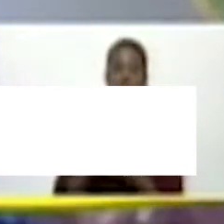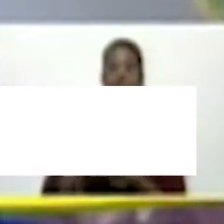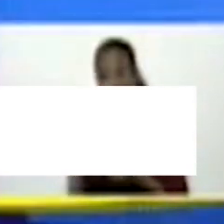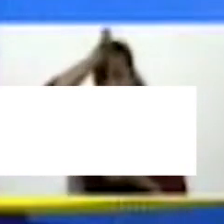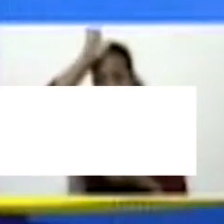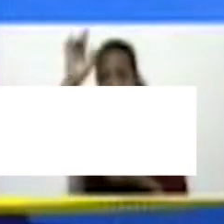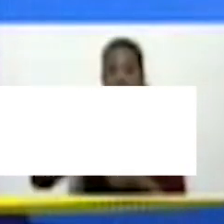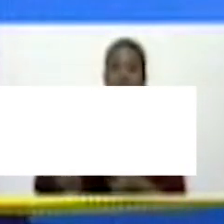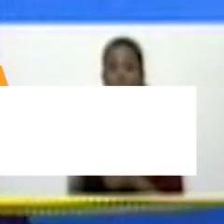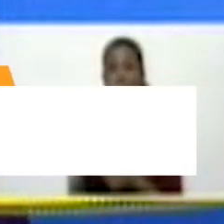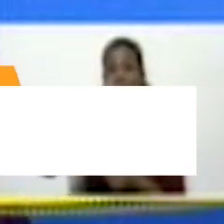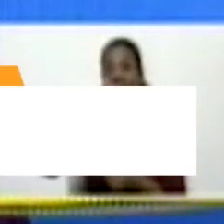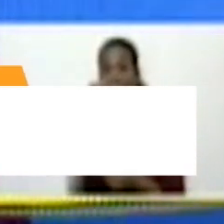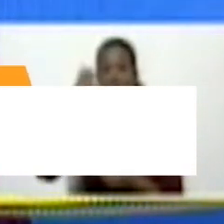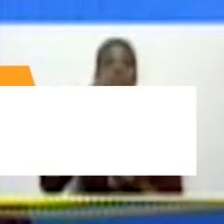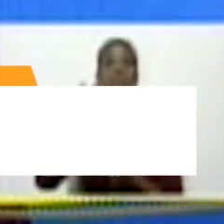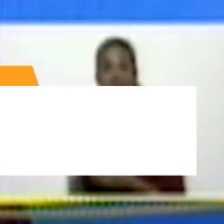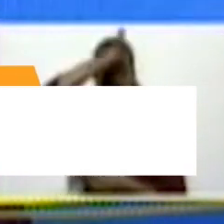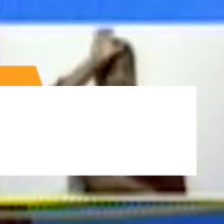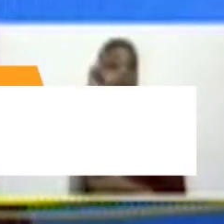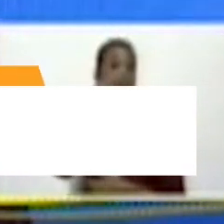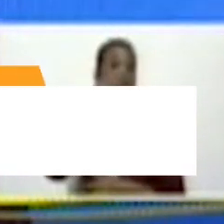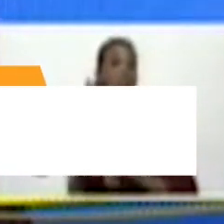Henry Parra, este gallo sí canta.